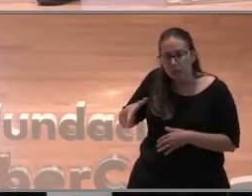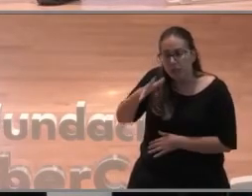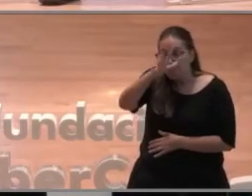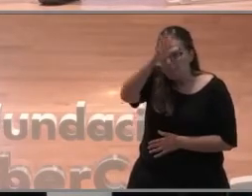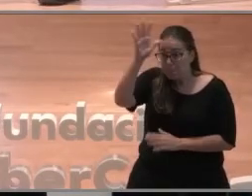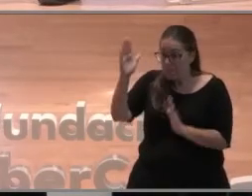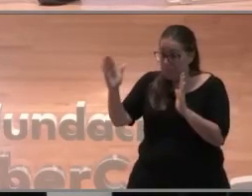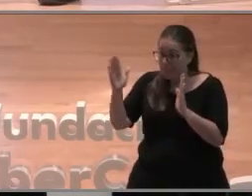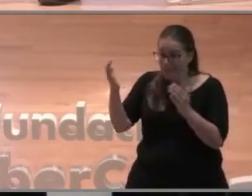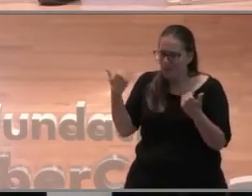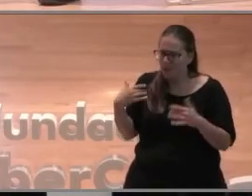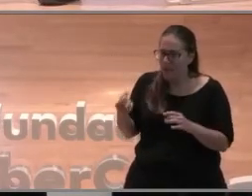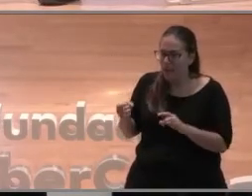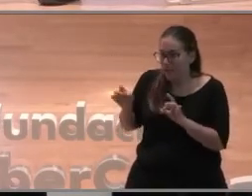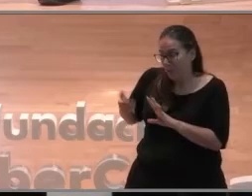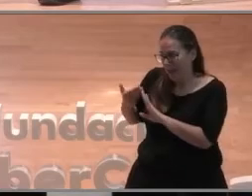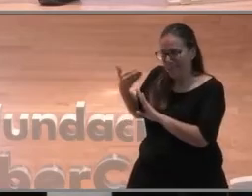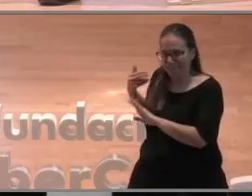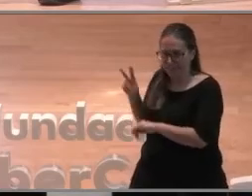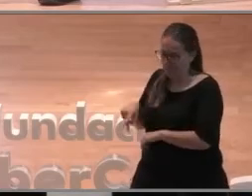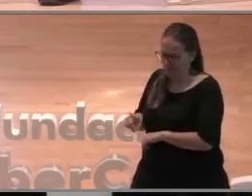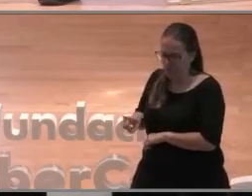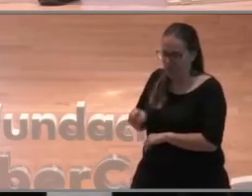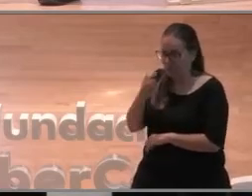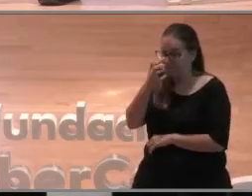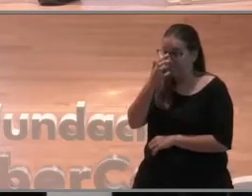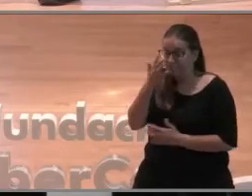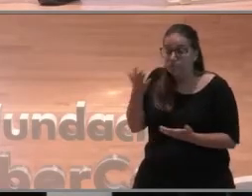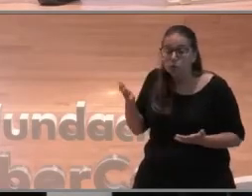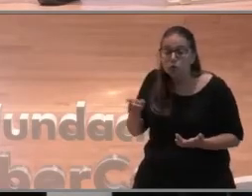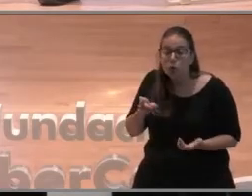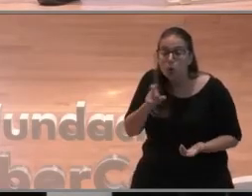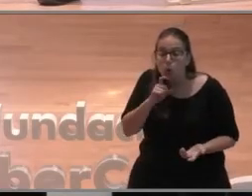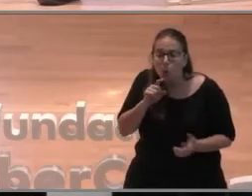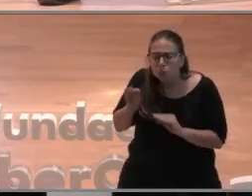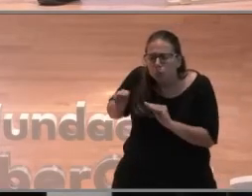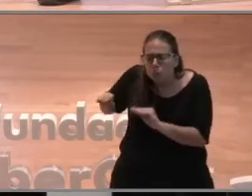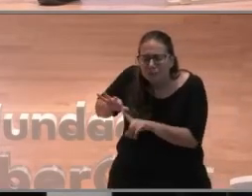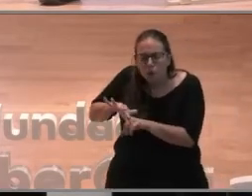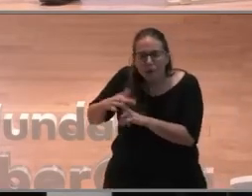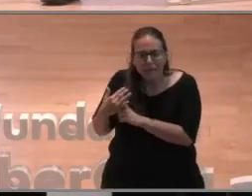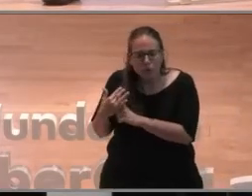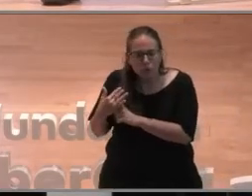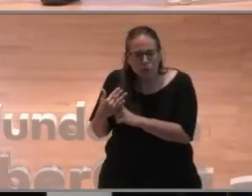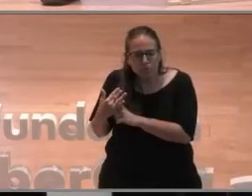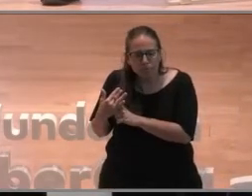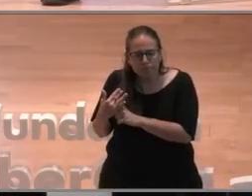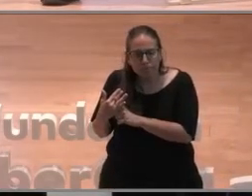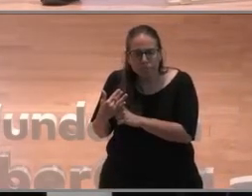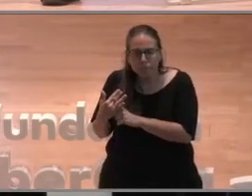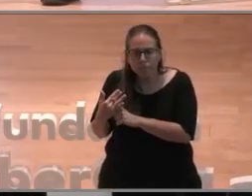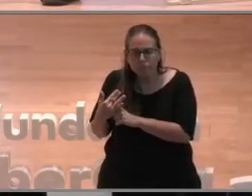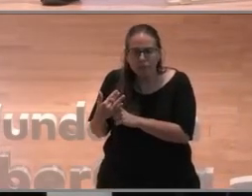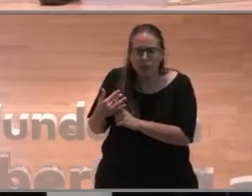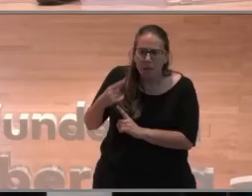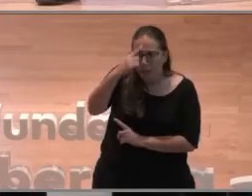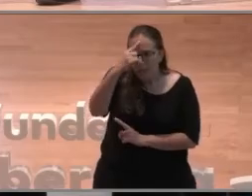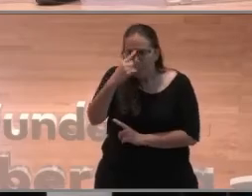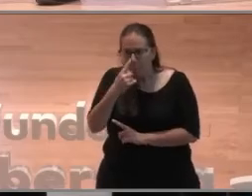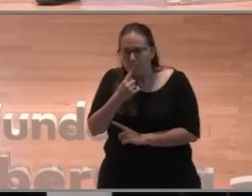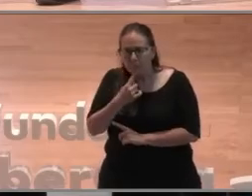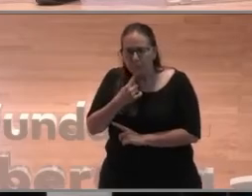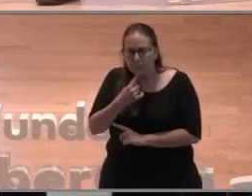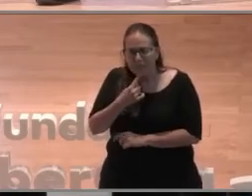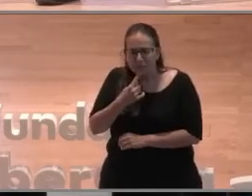era, en el servicio de urgencias urbano en Zaragoza, como es vuestro caso. ¿Ha cambiado mucho el perfil